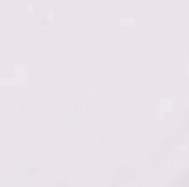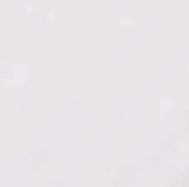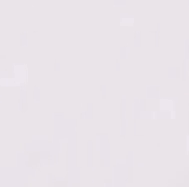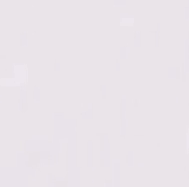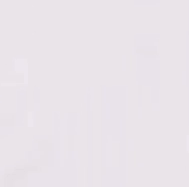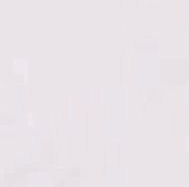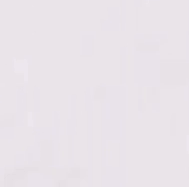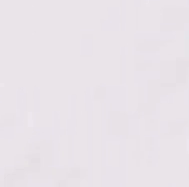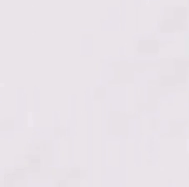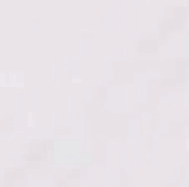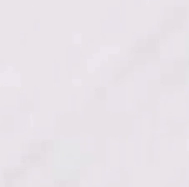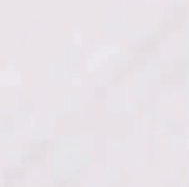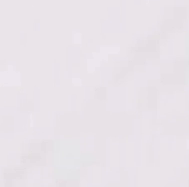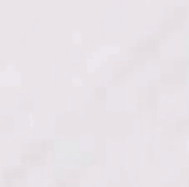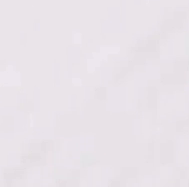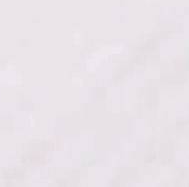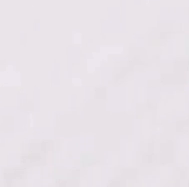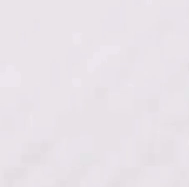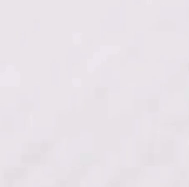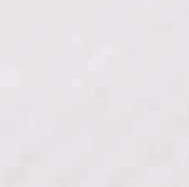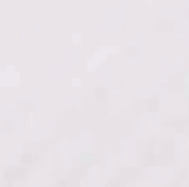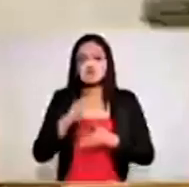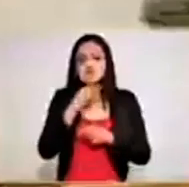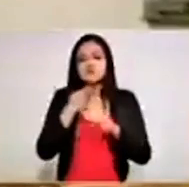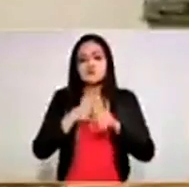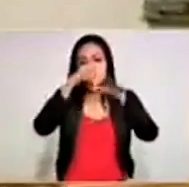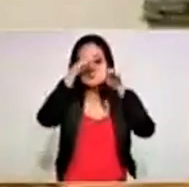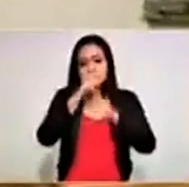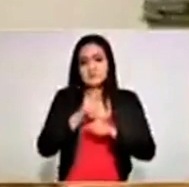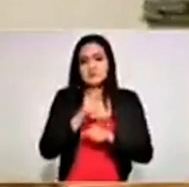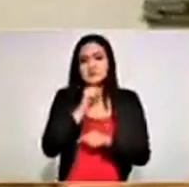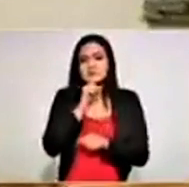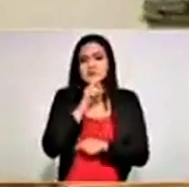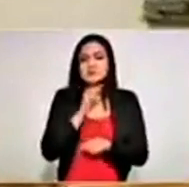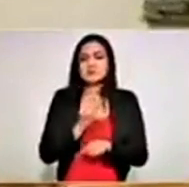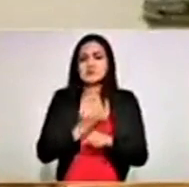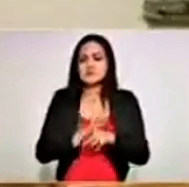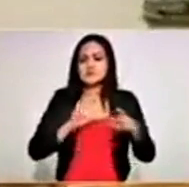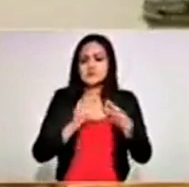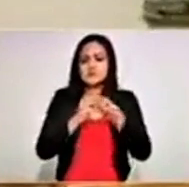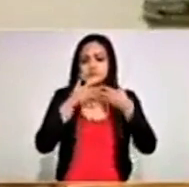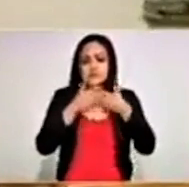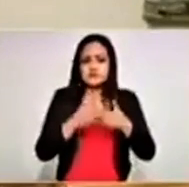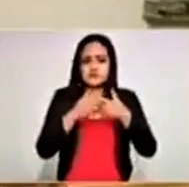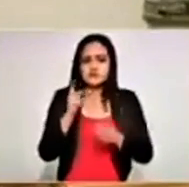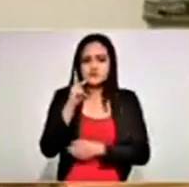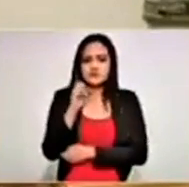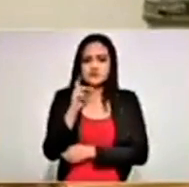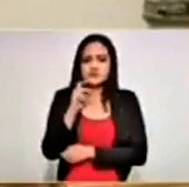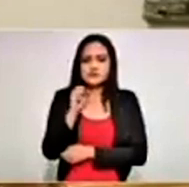Un anuncio derivado de un acuerdo de la este consorcio